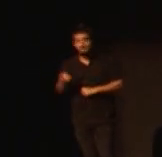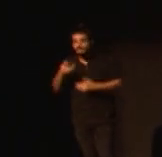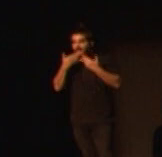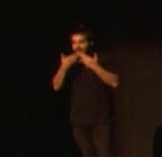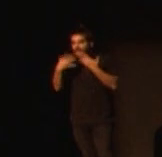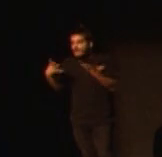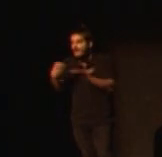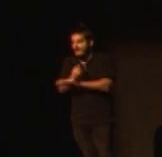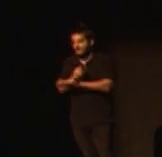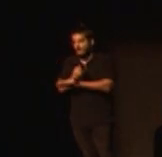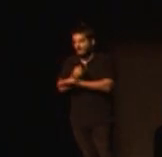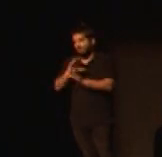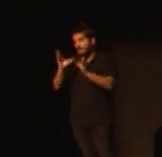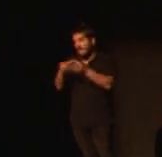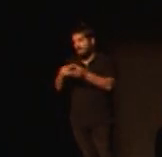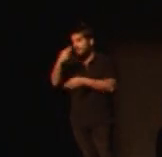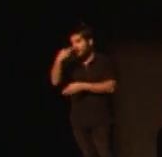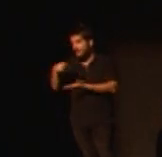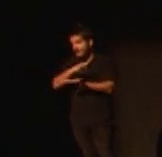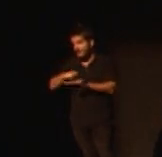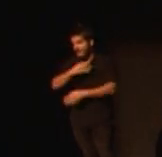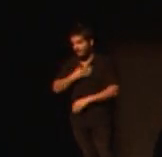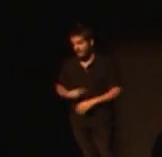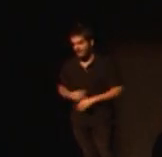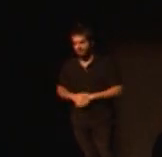apoyo de ONCE Región de Murcia.